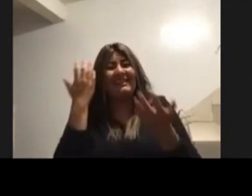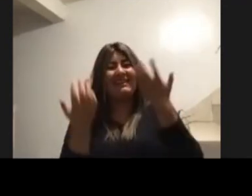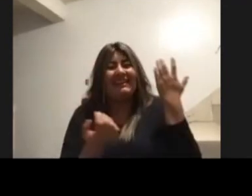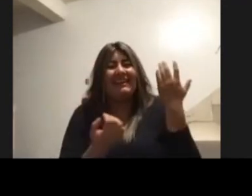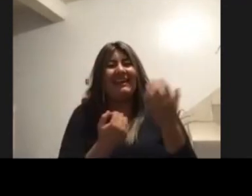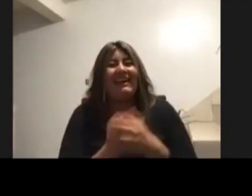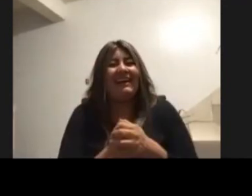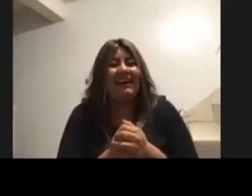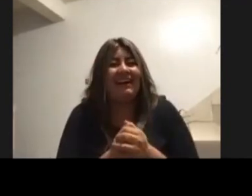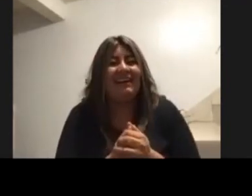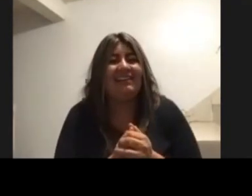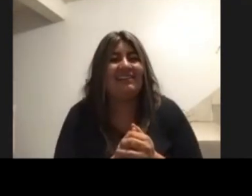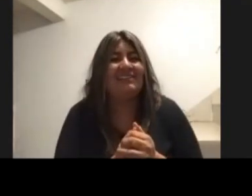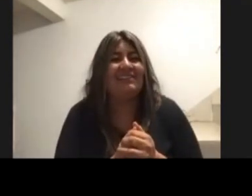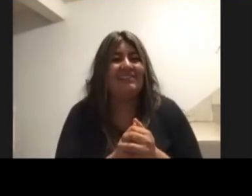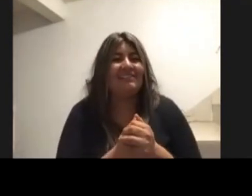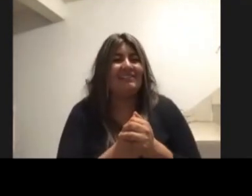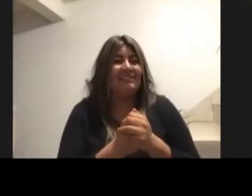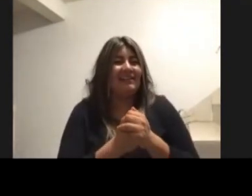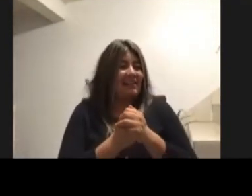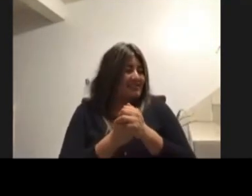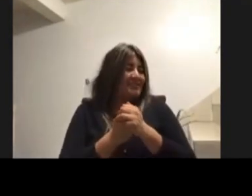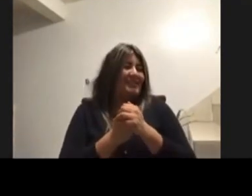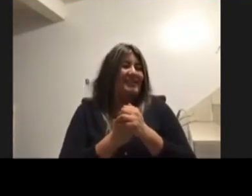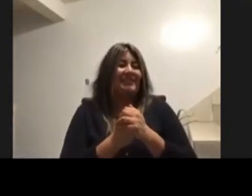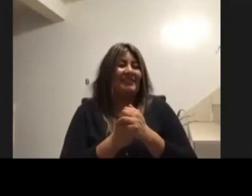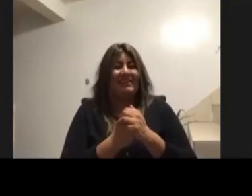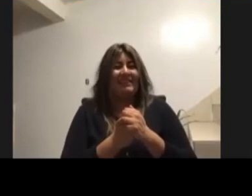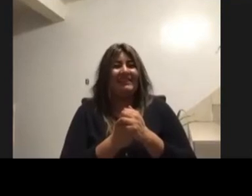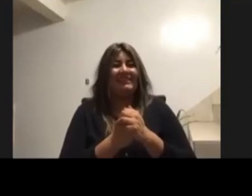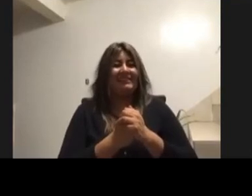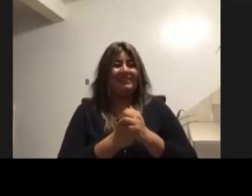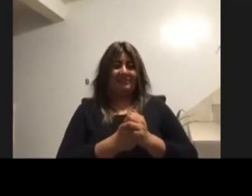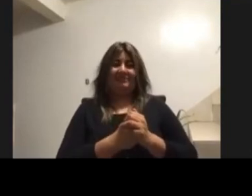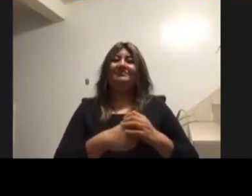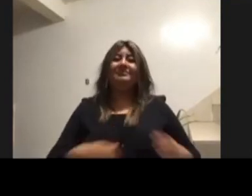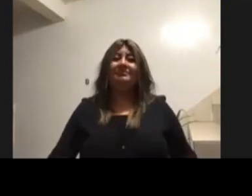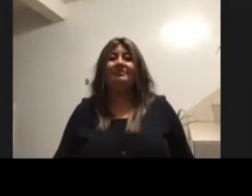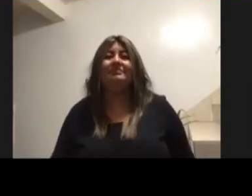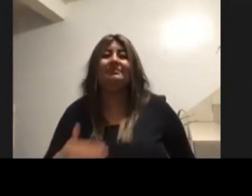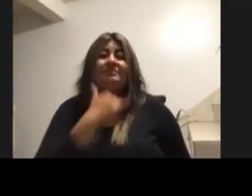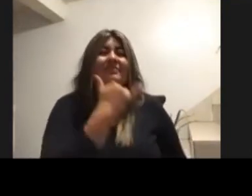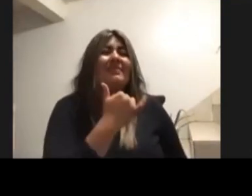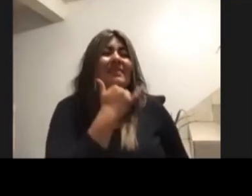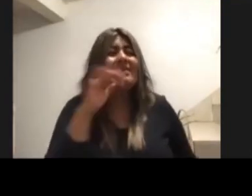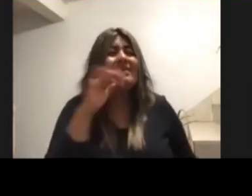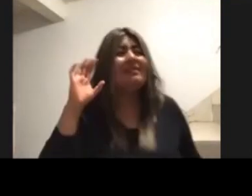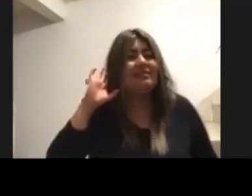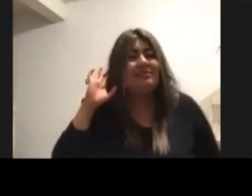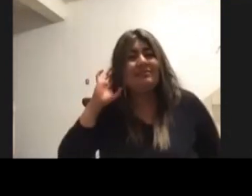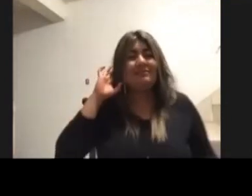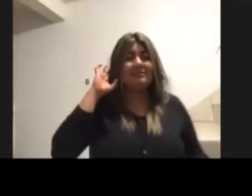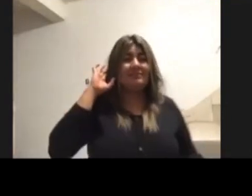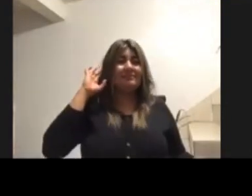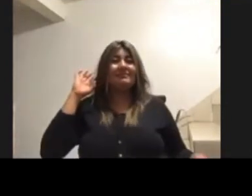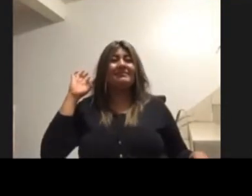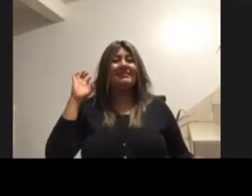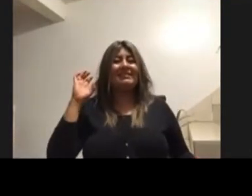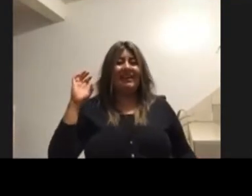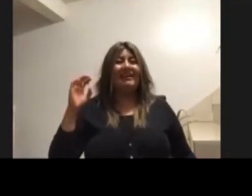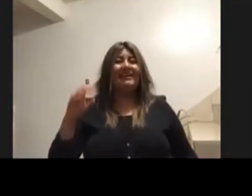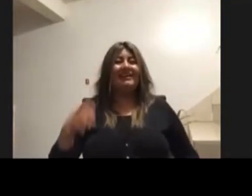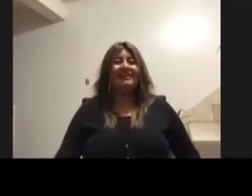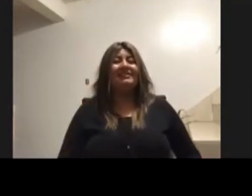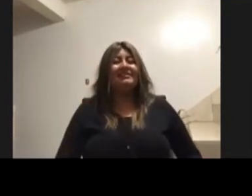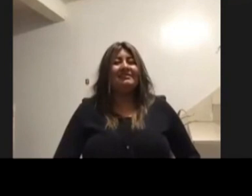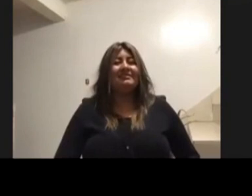nada o por capricho de alguien, sino tiene todo un proceso. Entonces, todos estos elementos, digamos, teóricos, conceptuales, y que además se